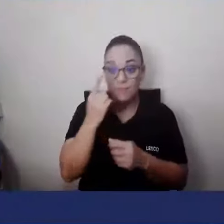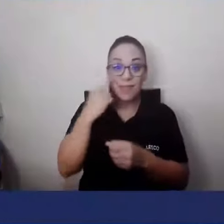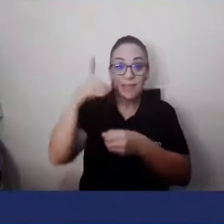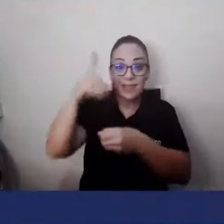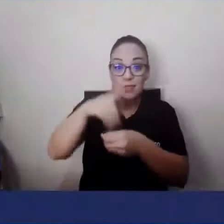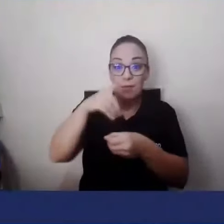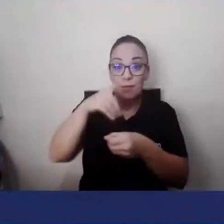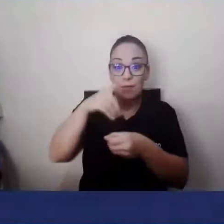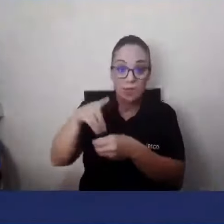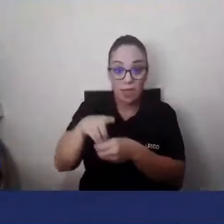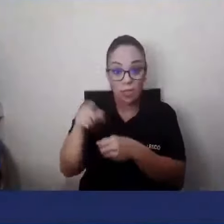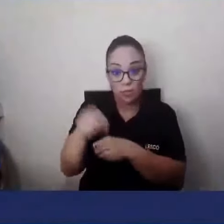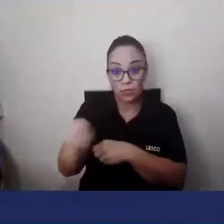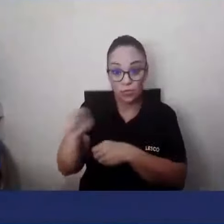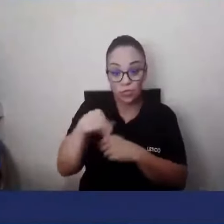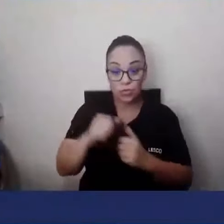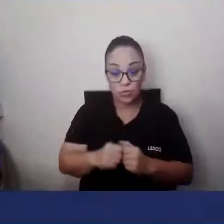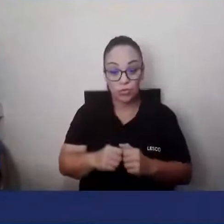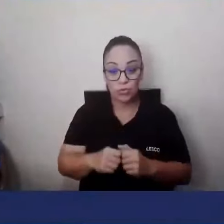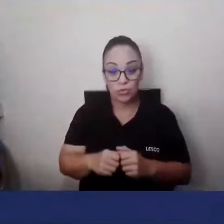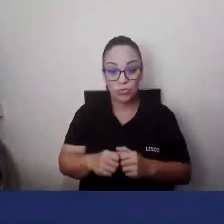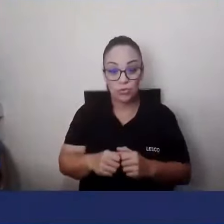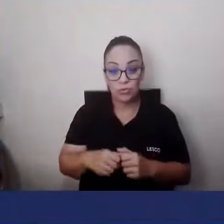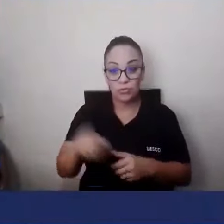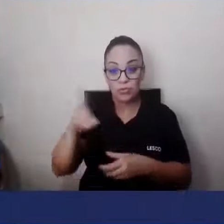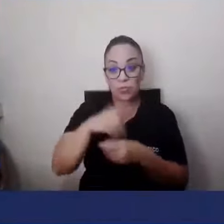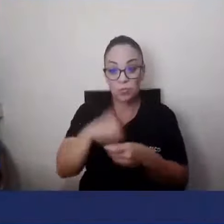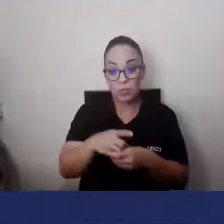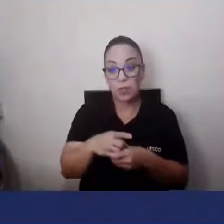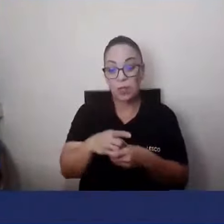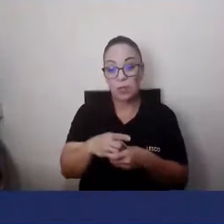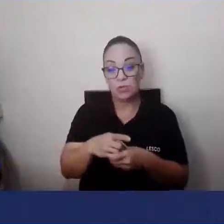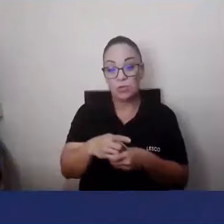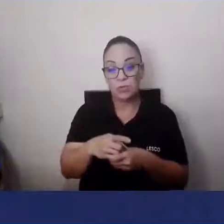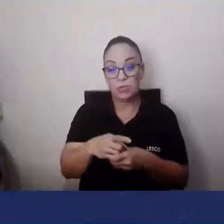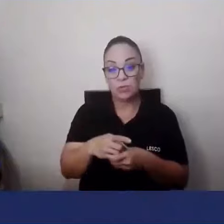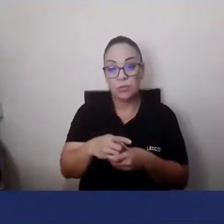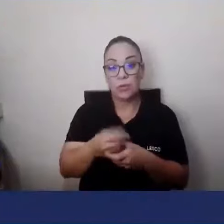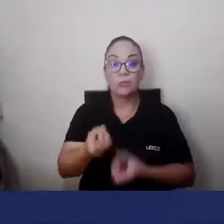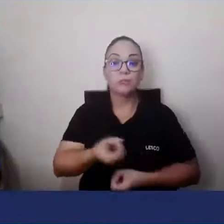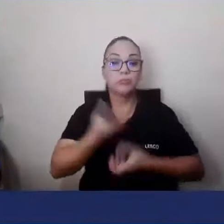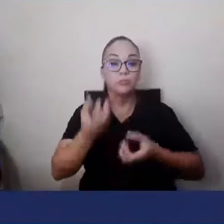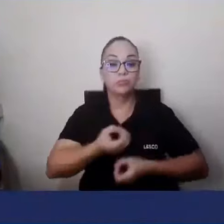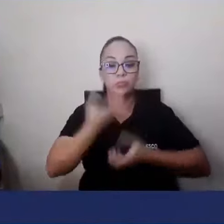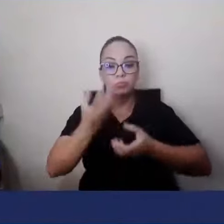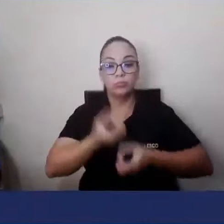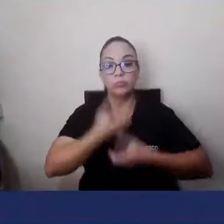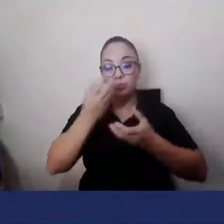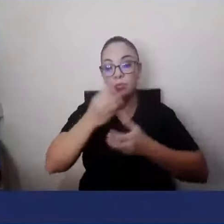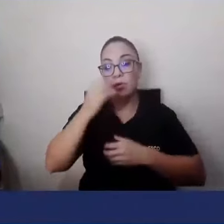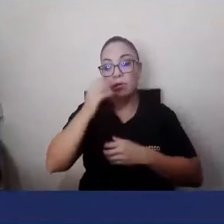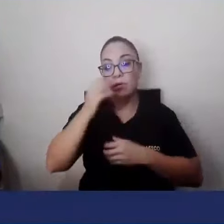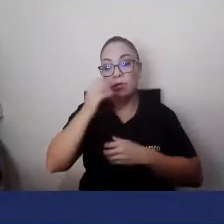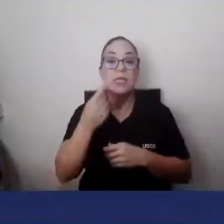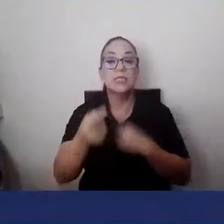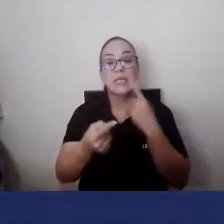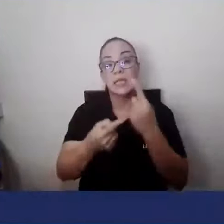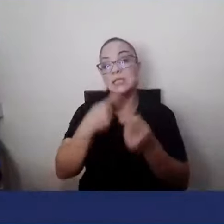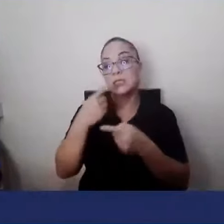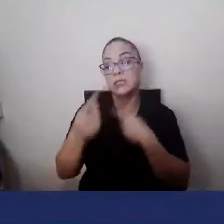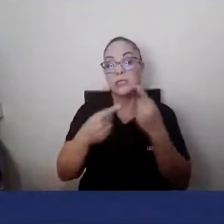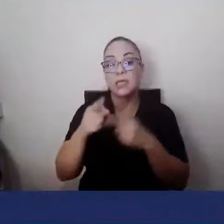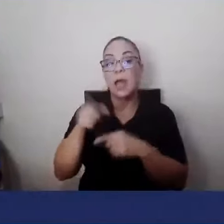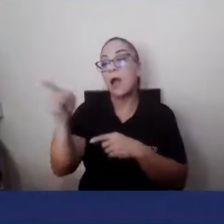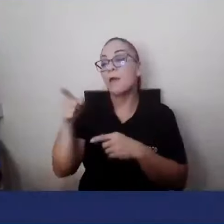cansado de manifestar la opinión que las iniciativas de ley que envió el gobierno no sirven para